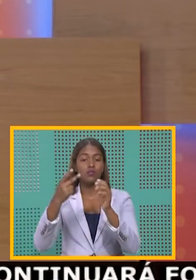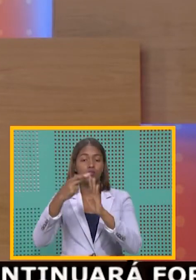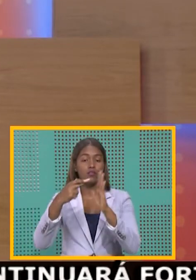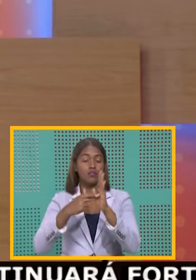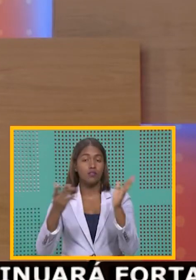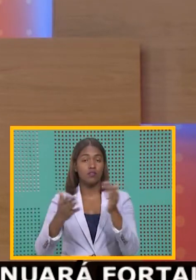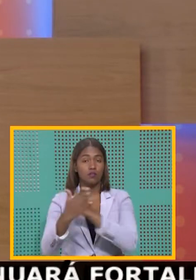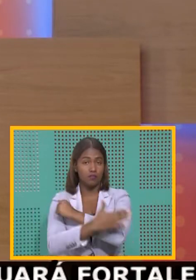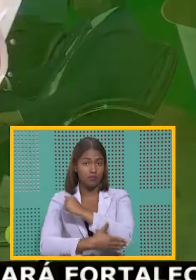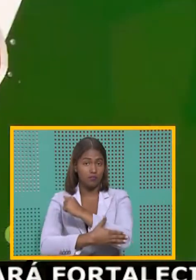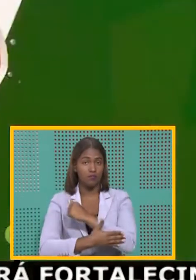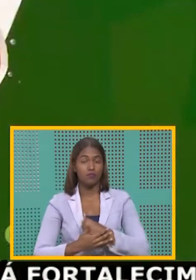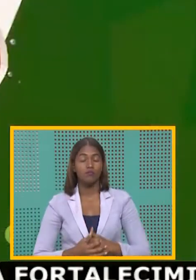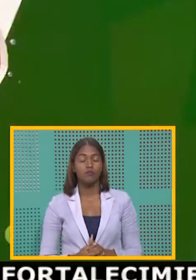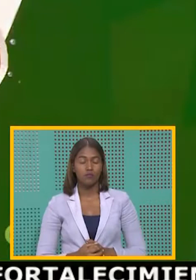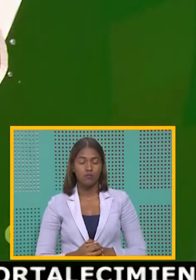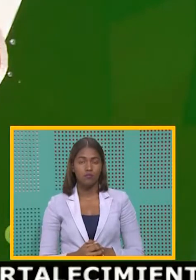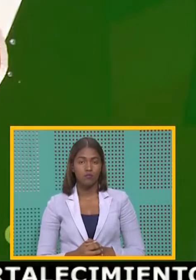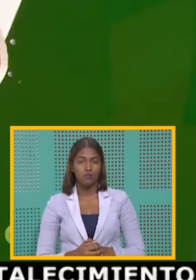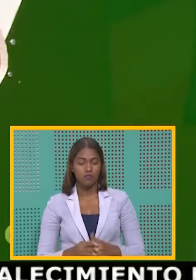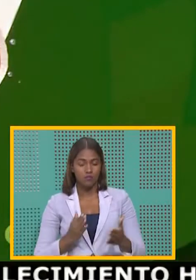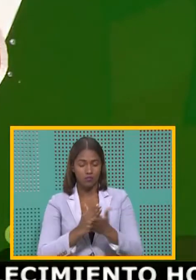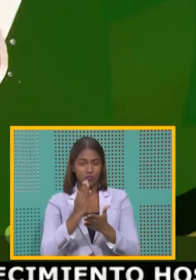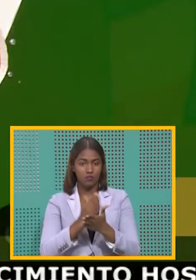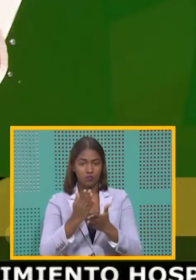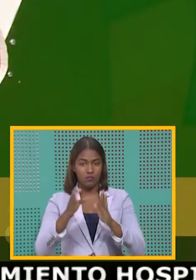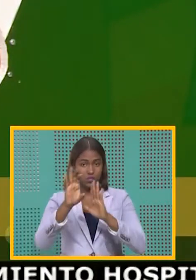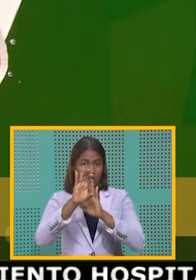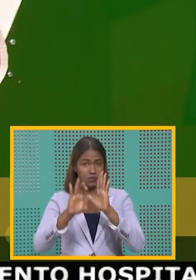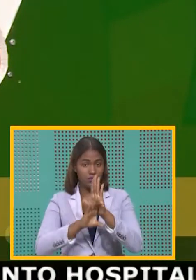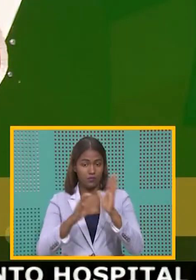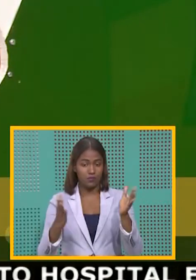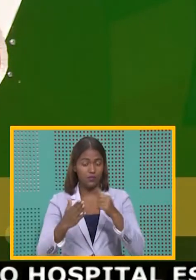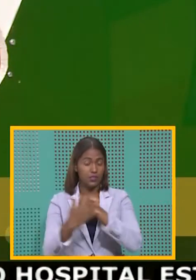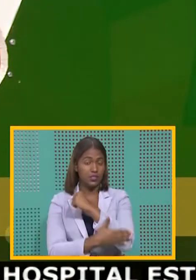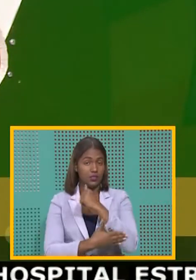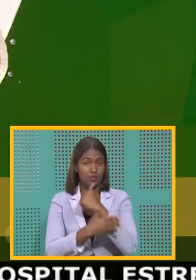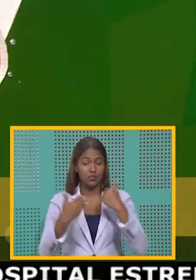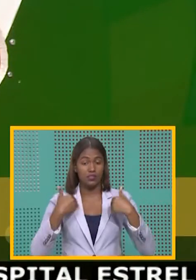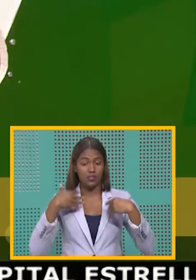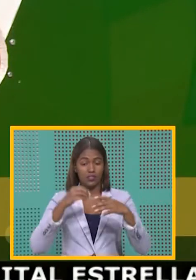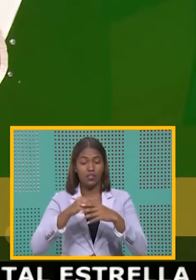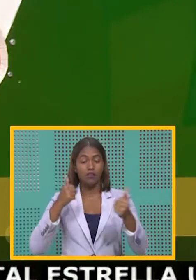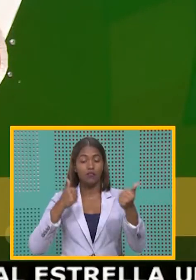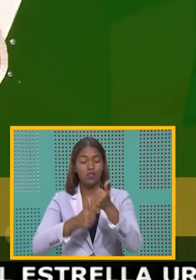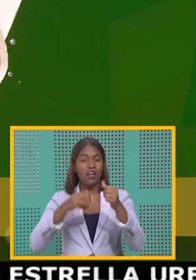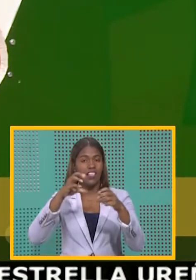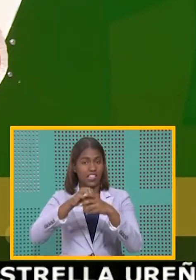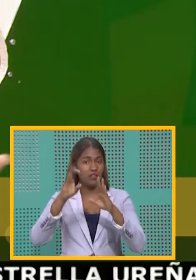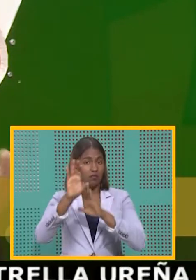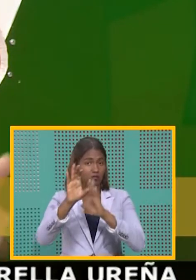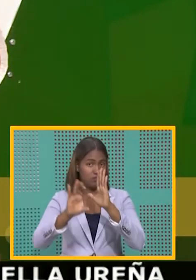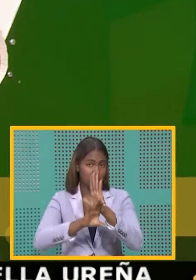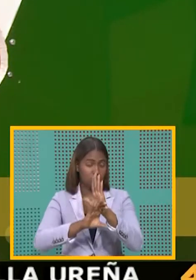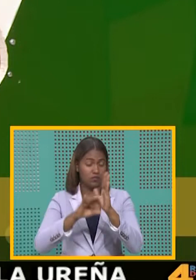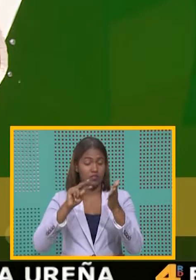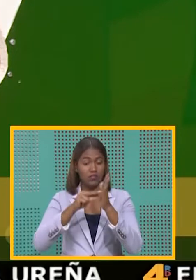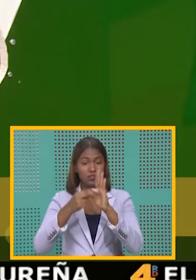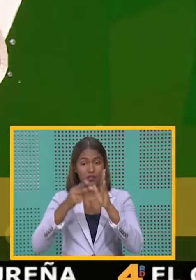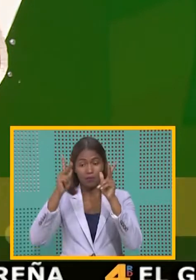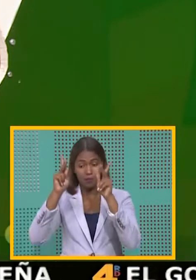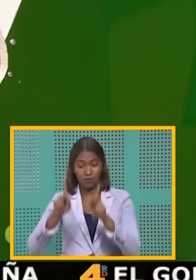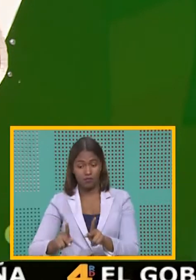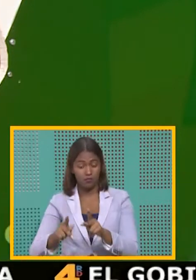país. El derecho a la participación política también está consagrado en la Constitución, de modo que un funcionario